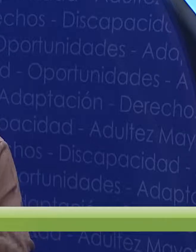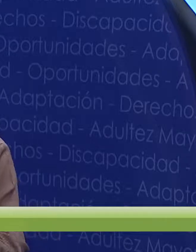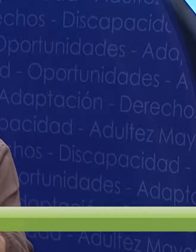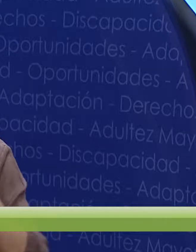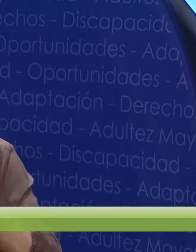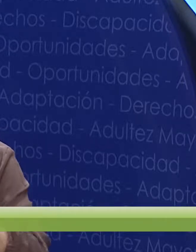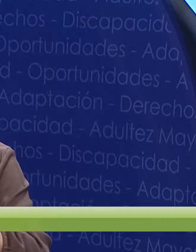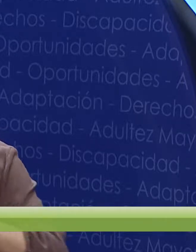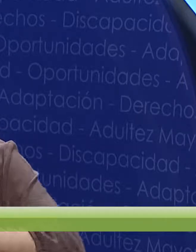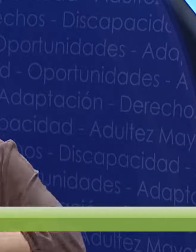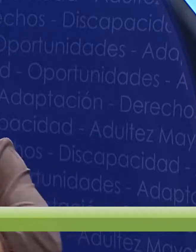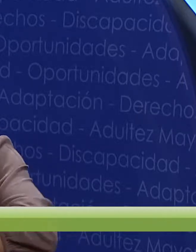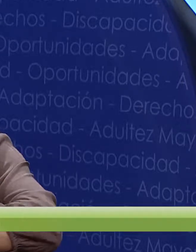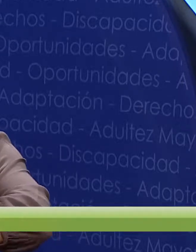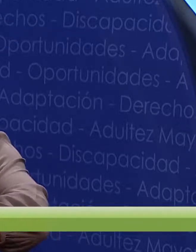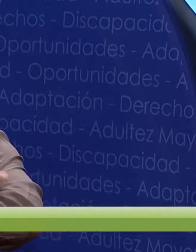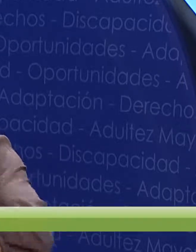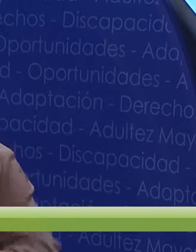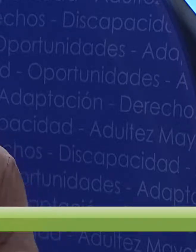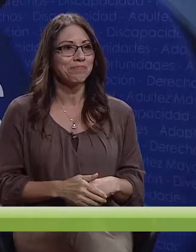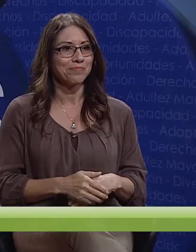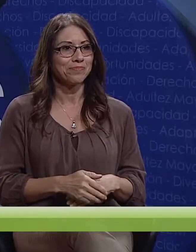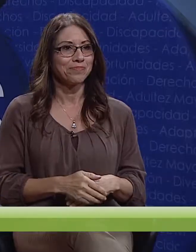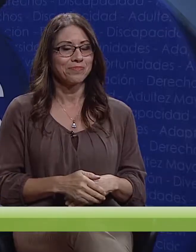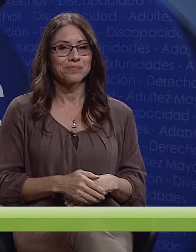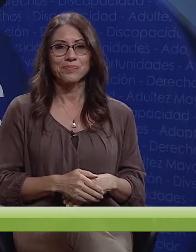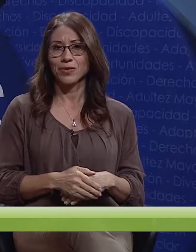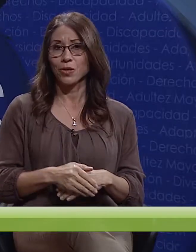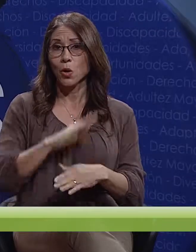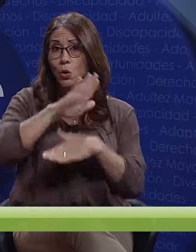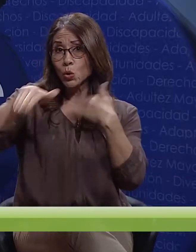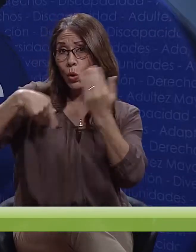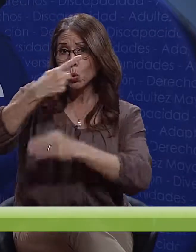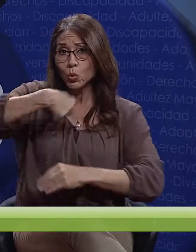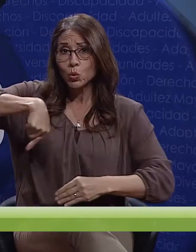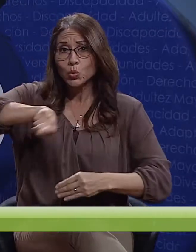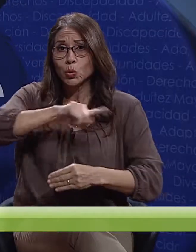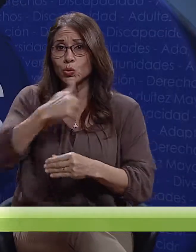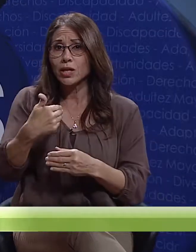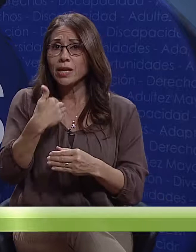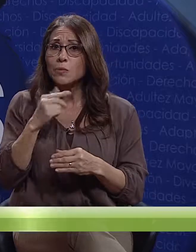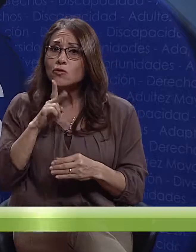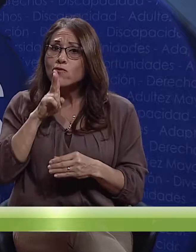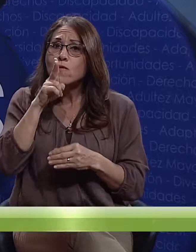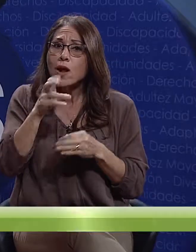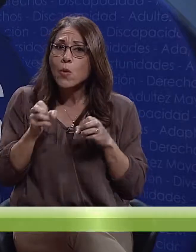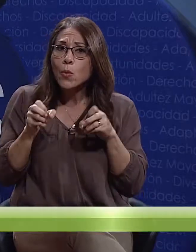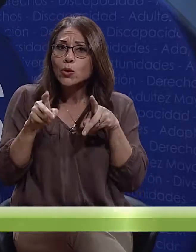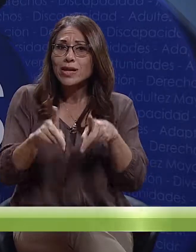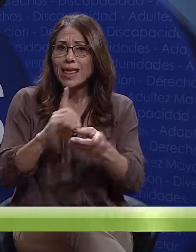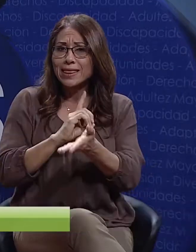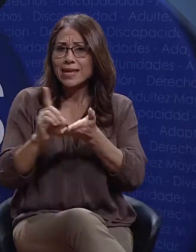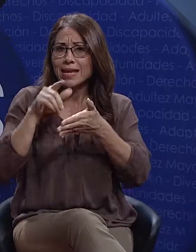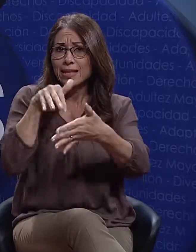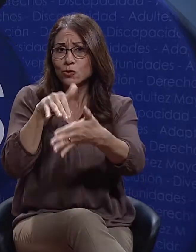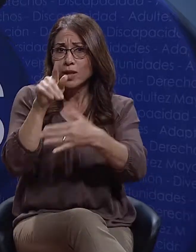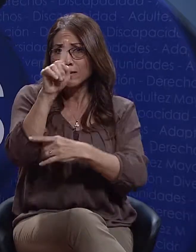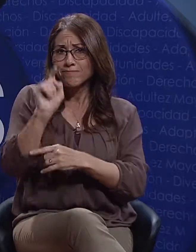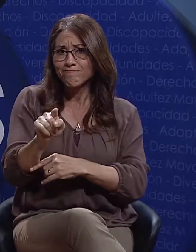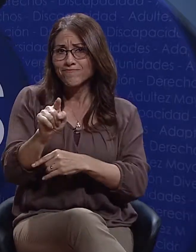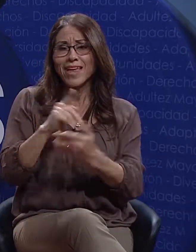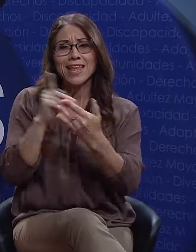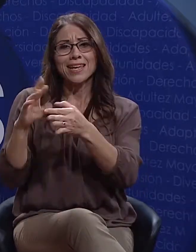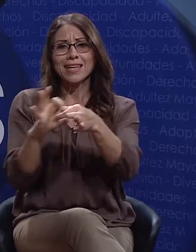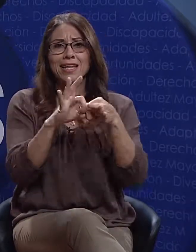aprendiendo nuevas habilidades día con día. Tenemos todas y todos una oportunidad real y digna de estudiar.